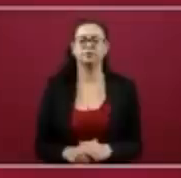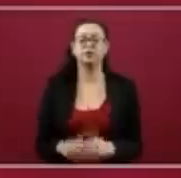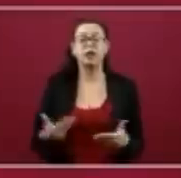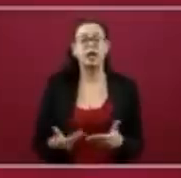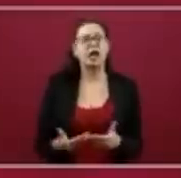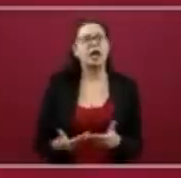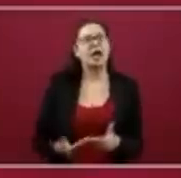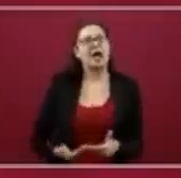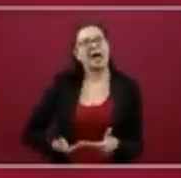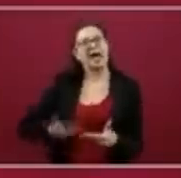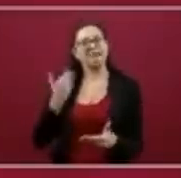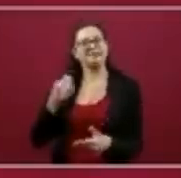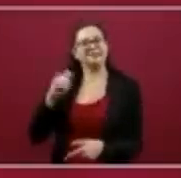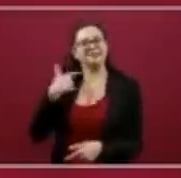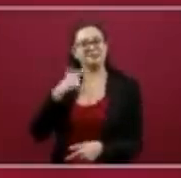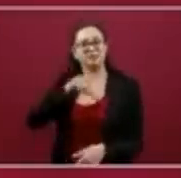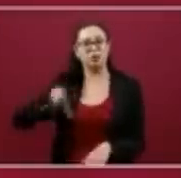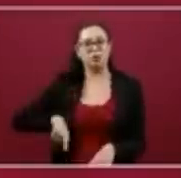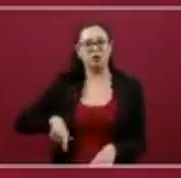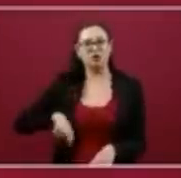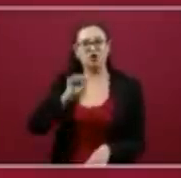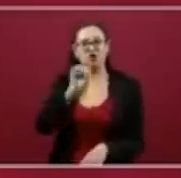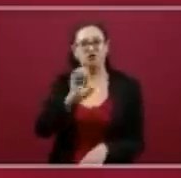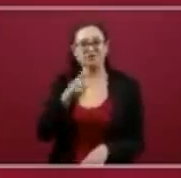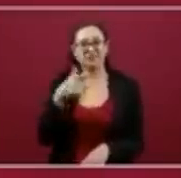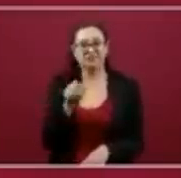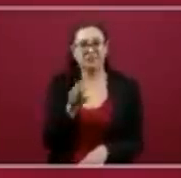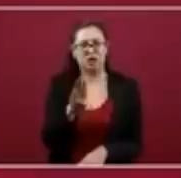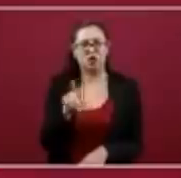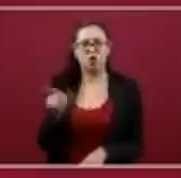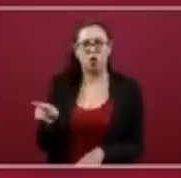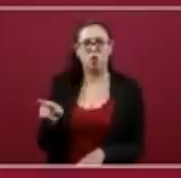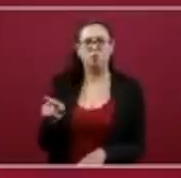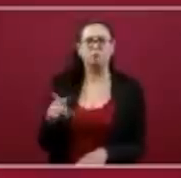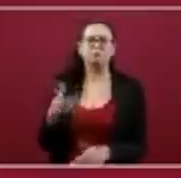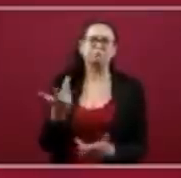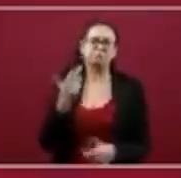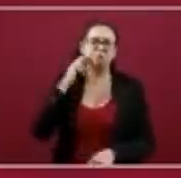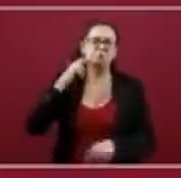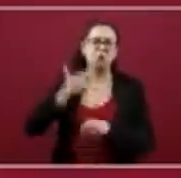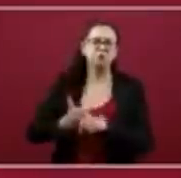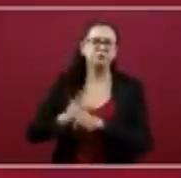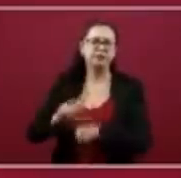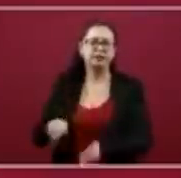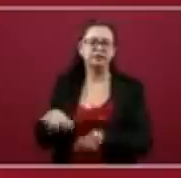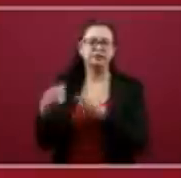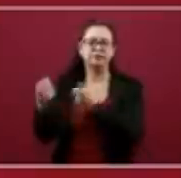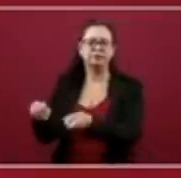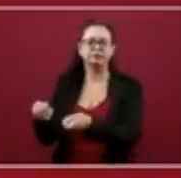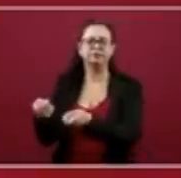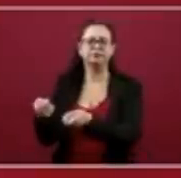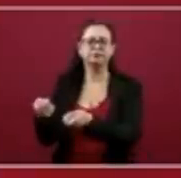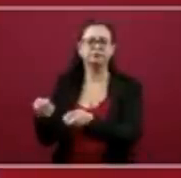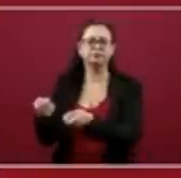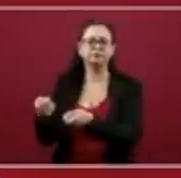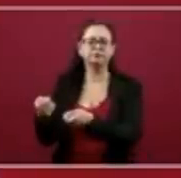de Gobernación era la encargada